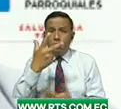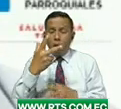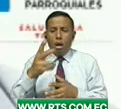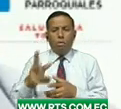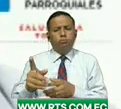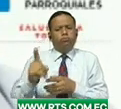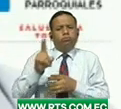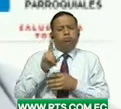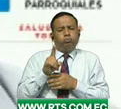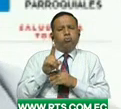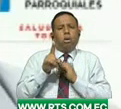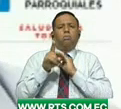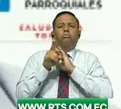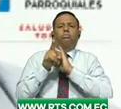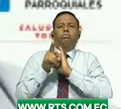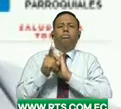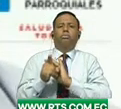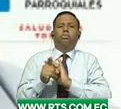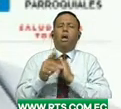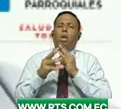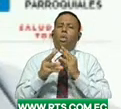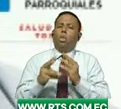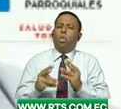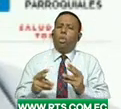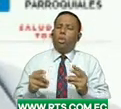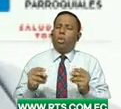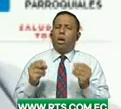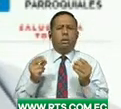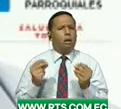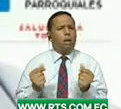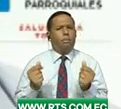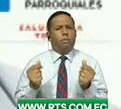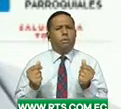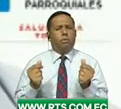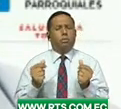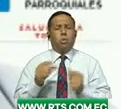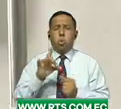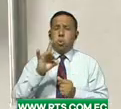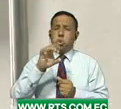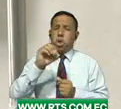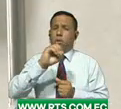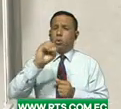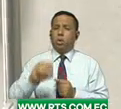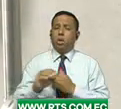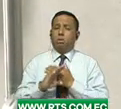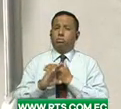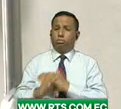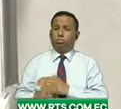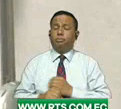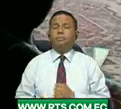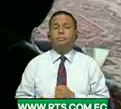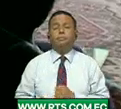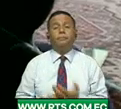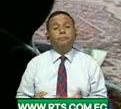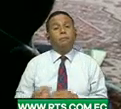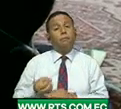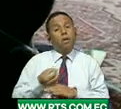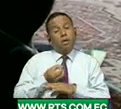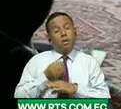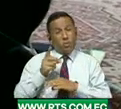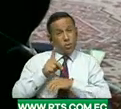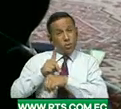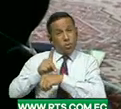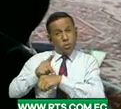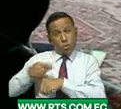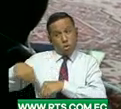moderada puede disminuir en 55 hasta máximo 80% tomando en cuenta que la recomendación de los médicos es